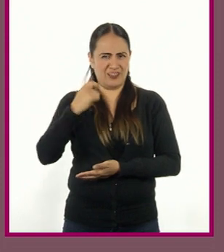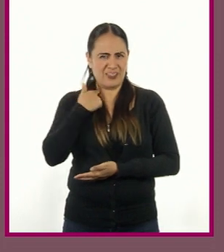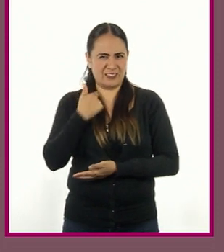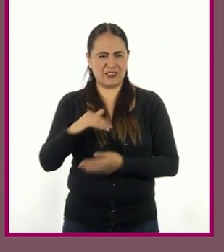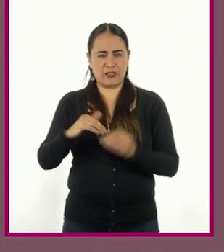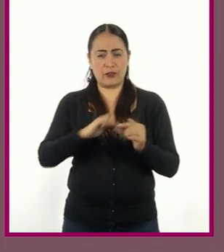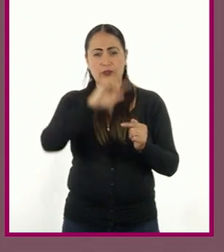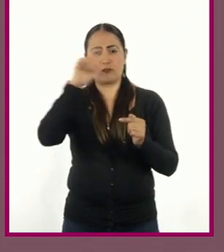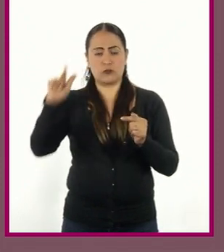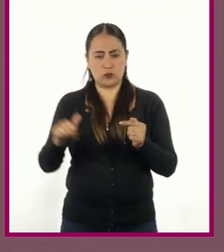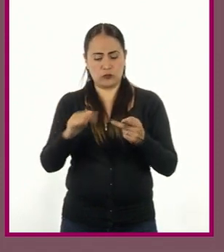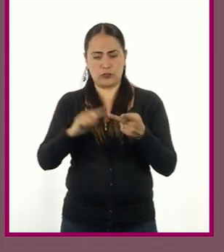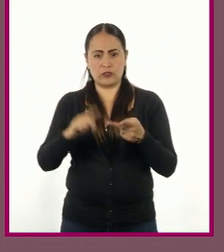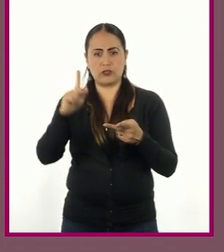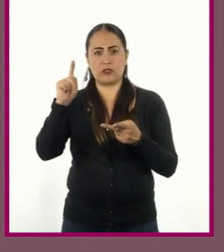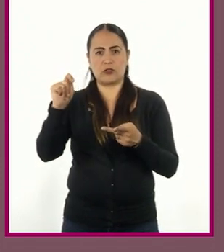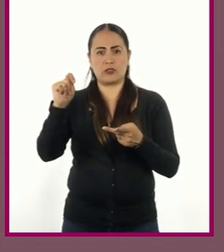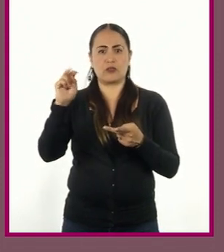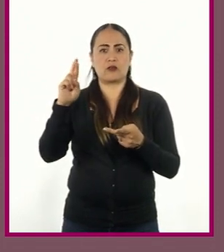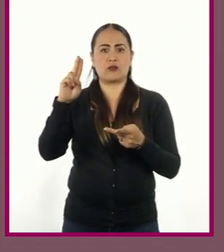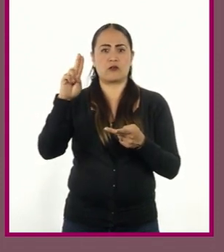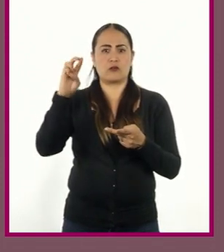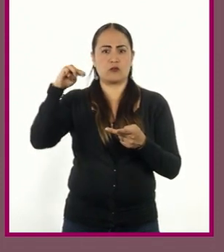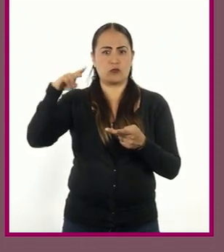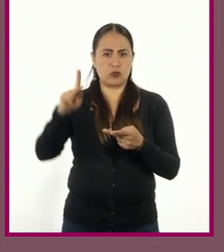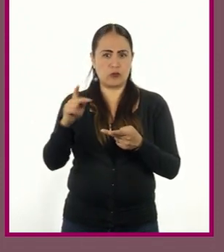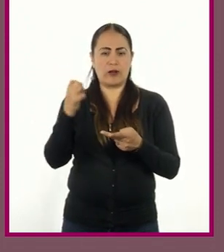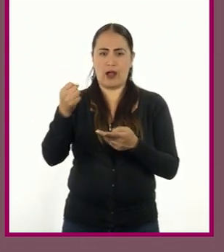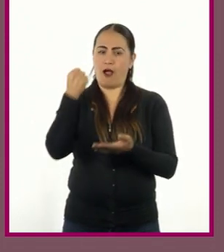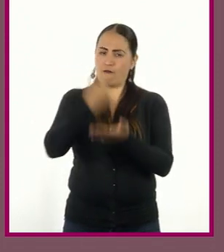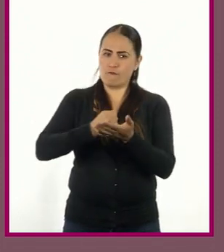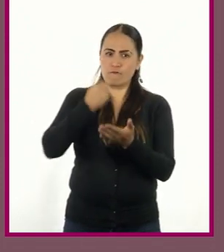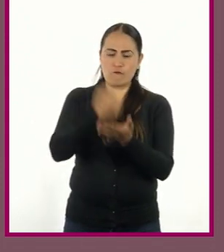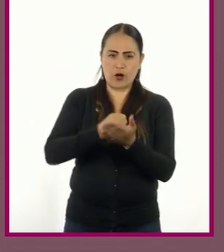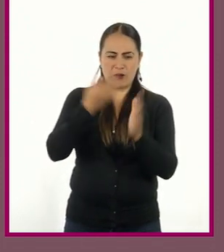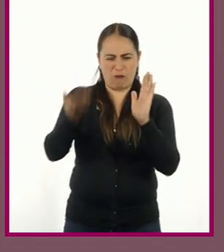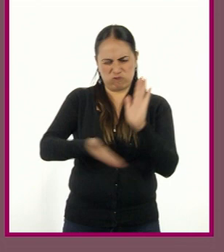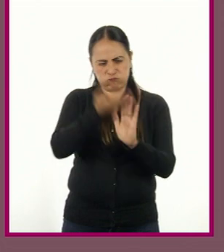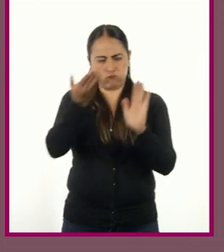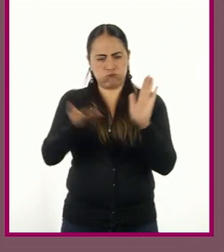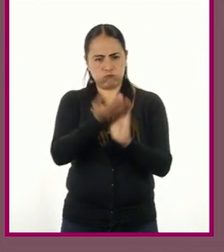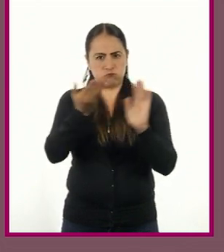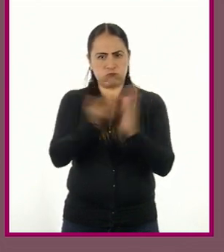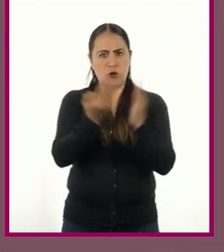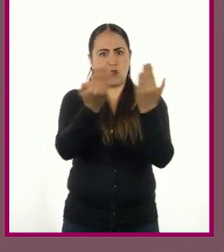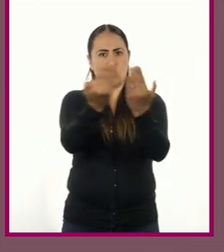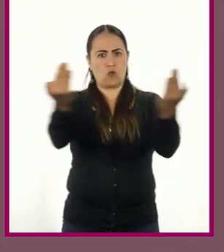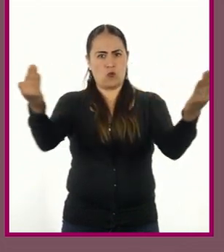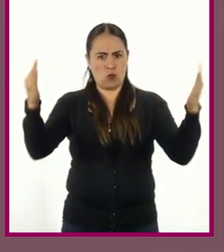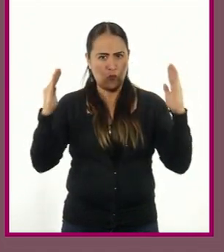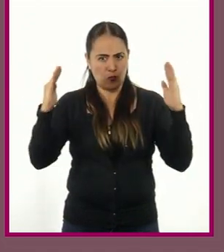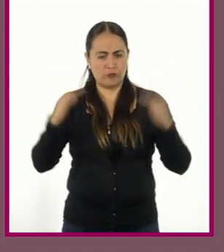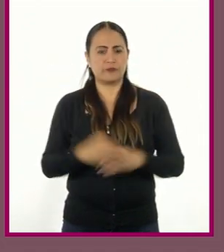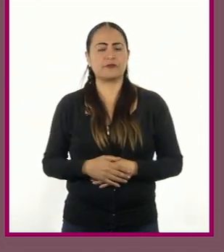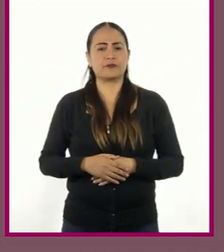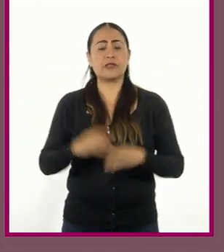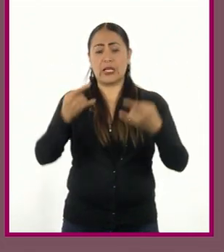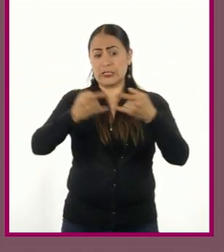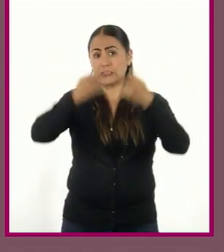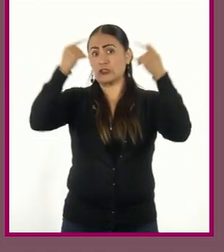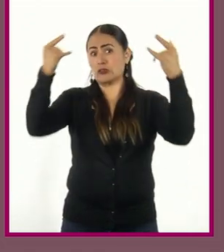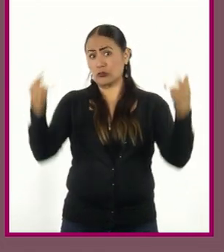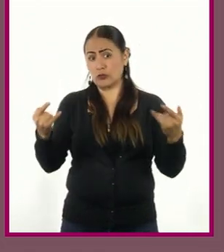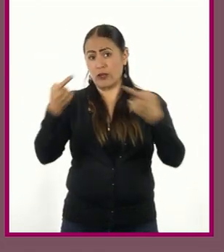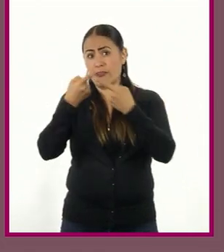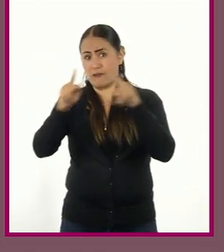sucesor, el presidente Donald Trump, insistió en la construcción de un muro fronterizo. La historia es diferente en